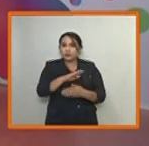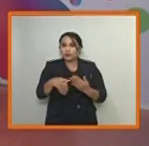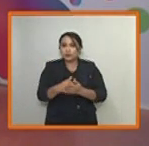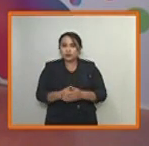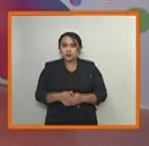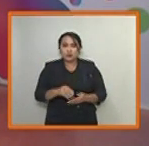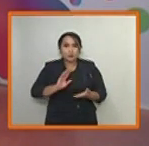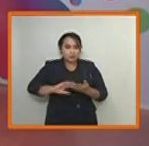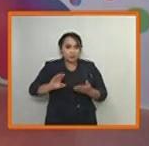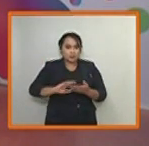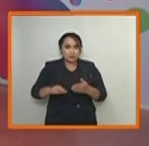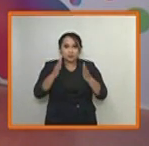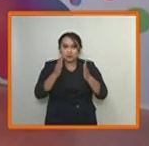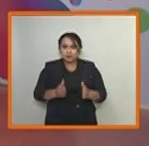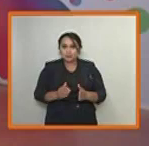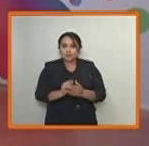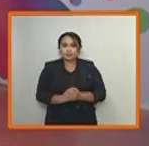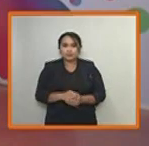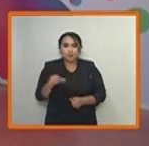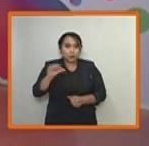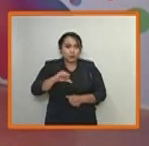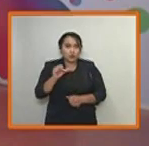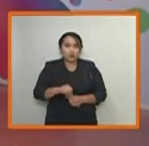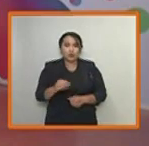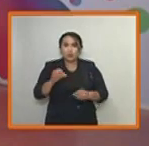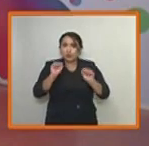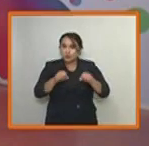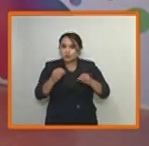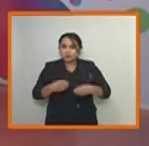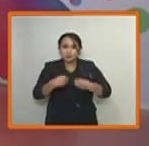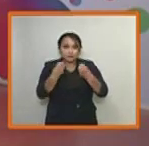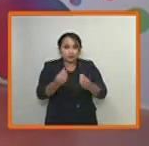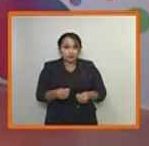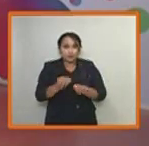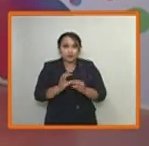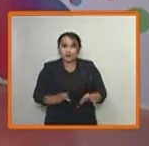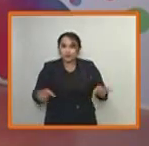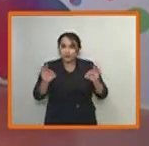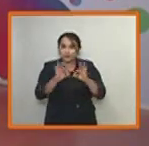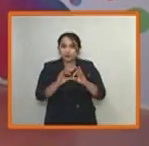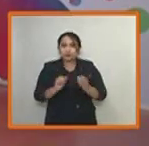colaboradores. Es por eso que hoy vamos a poder hacer entrega de este donativo de